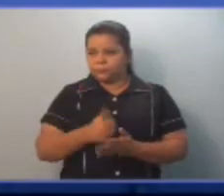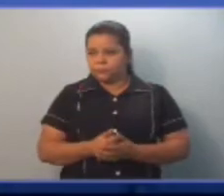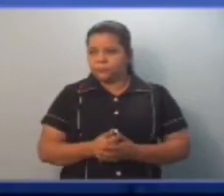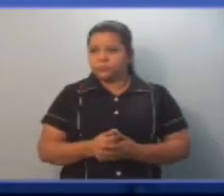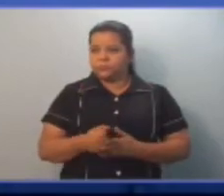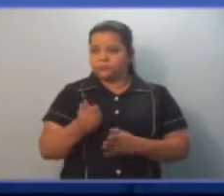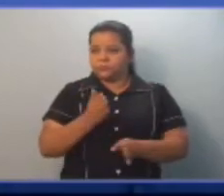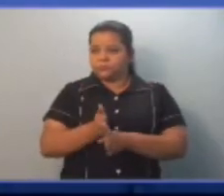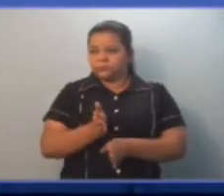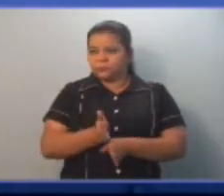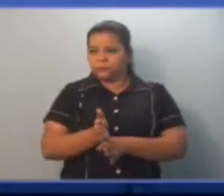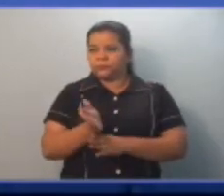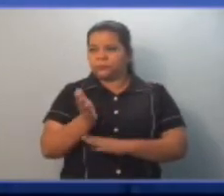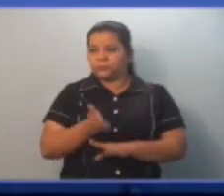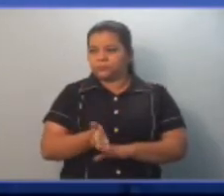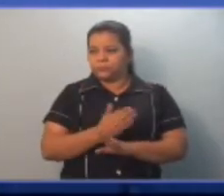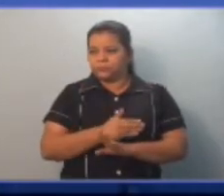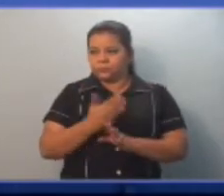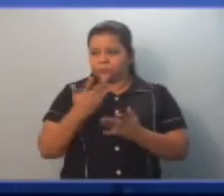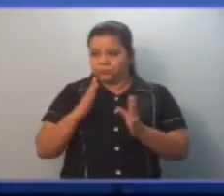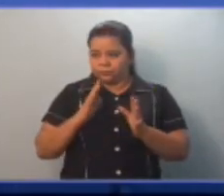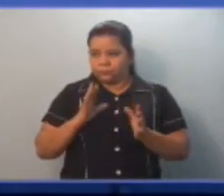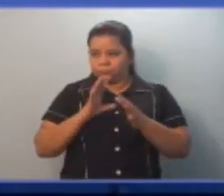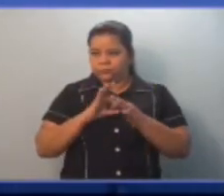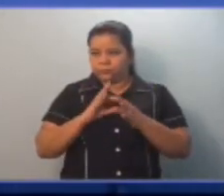profesional, yo tuve la oportunidad de trabajar